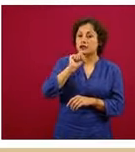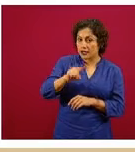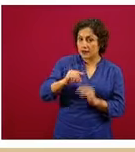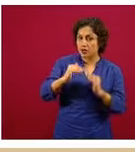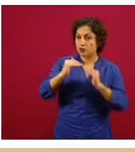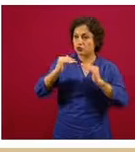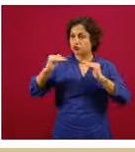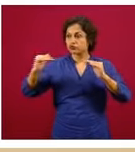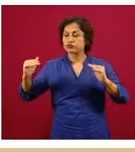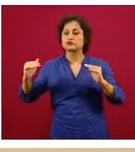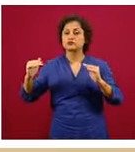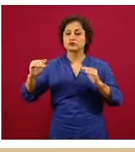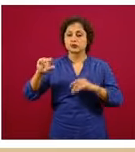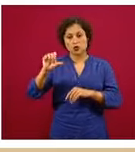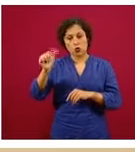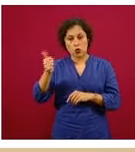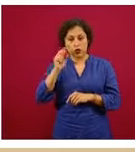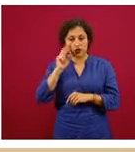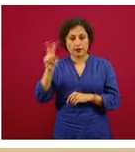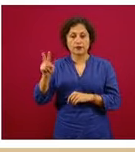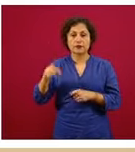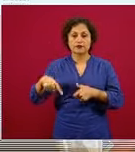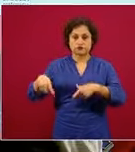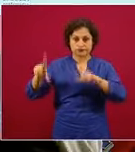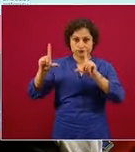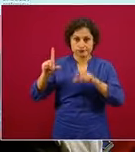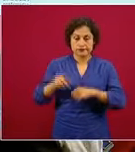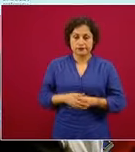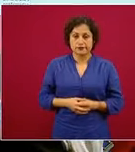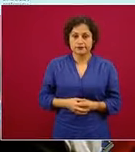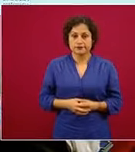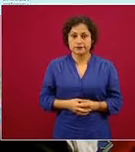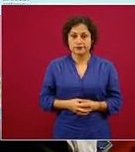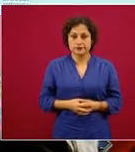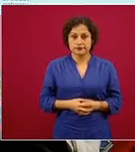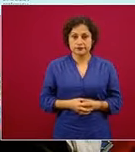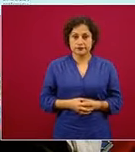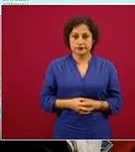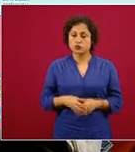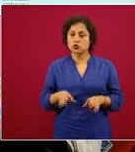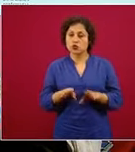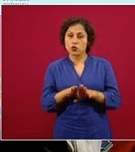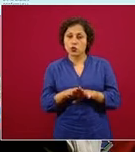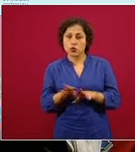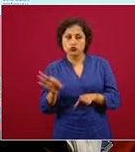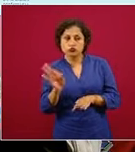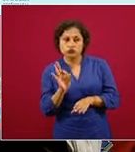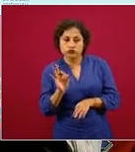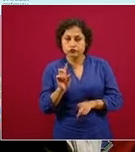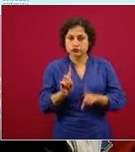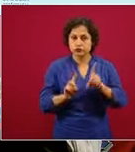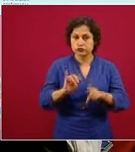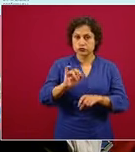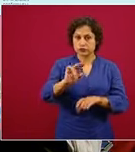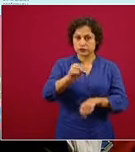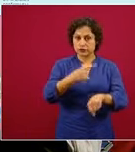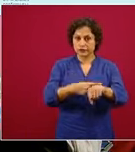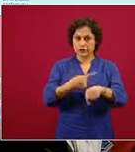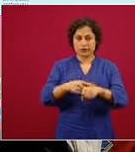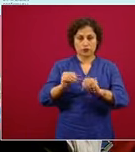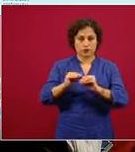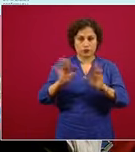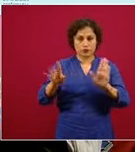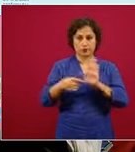meseta. Vamos a ver en la siguiente diapositiva cómo está la curva de casos estimados para verla de manera más